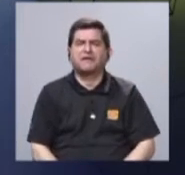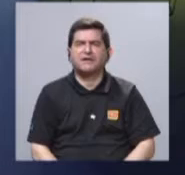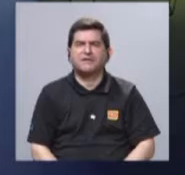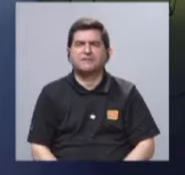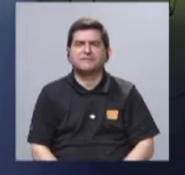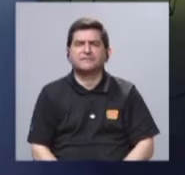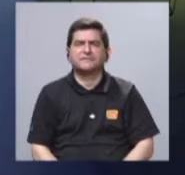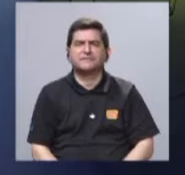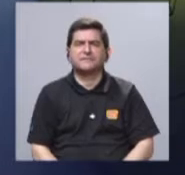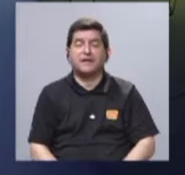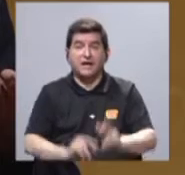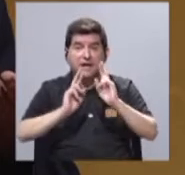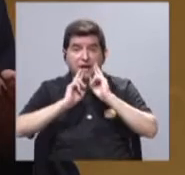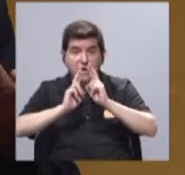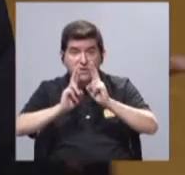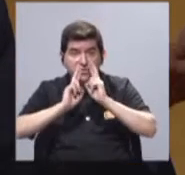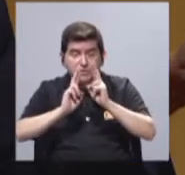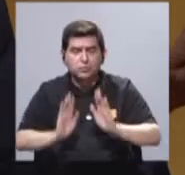e